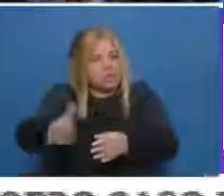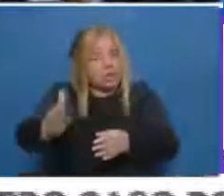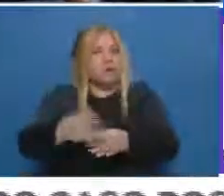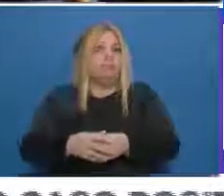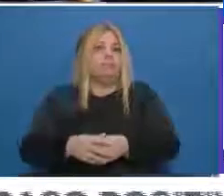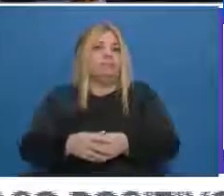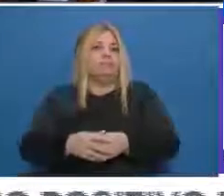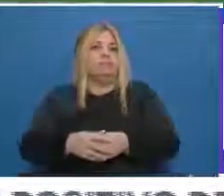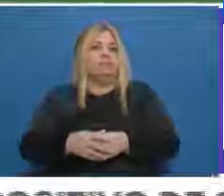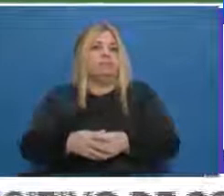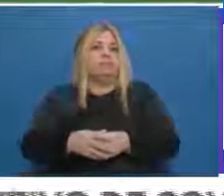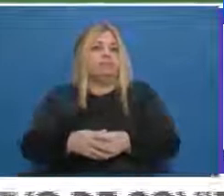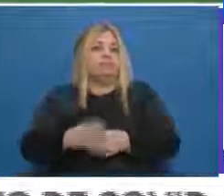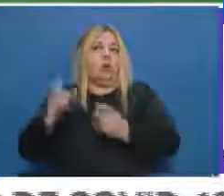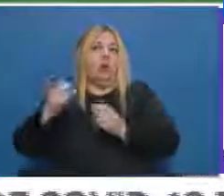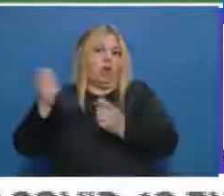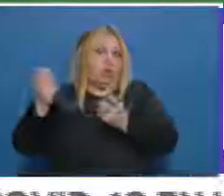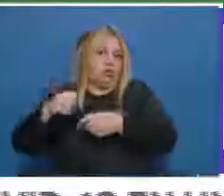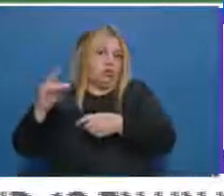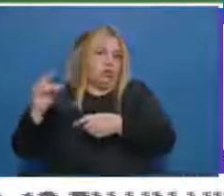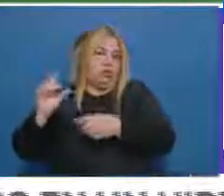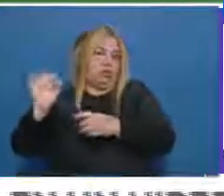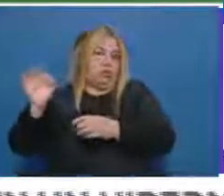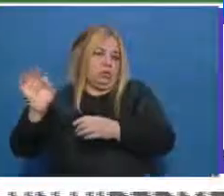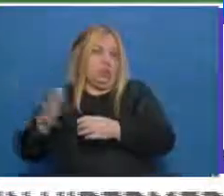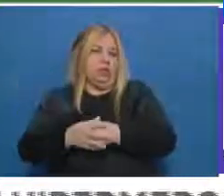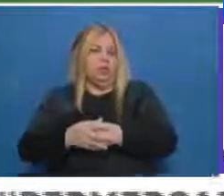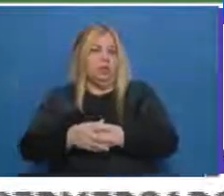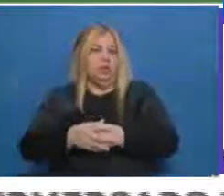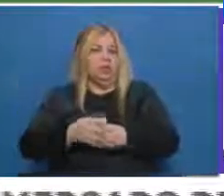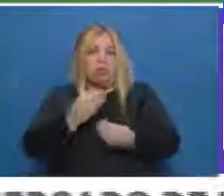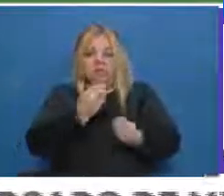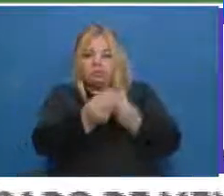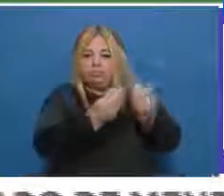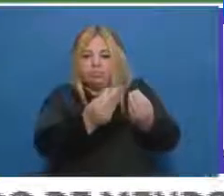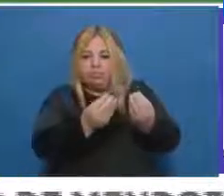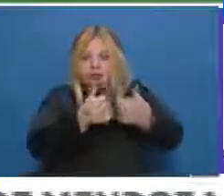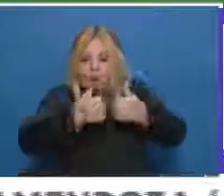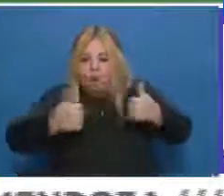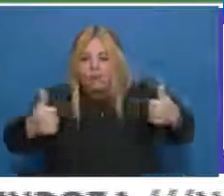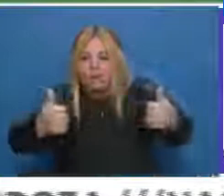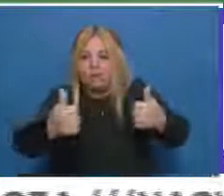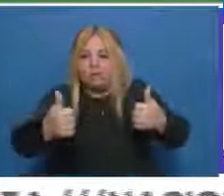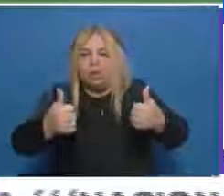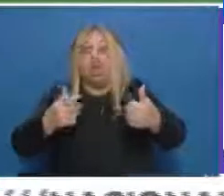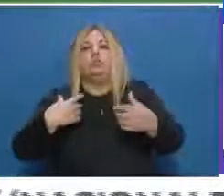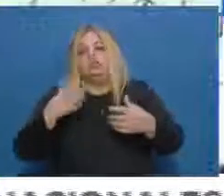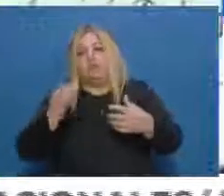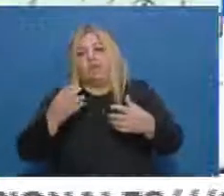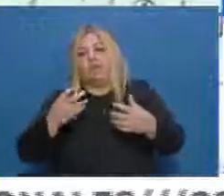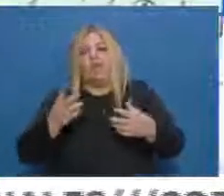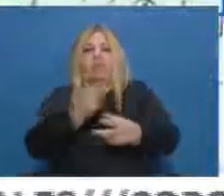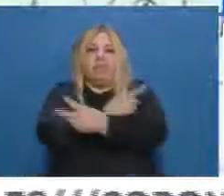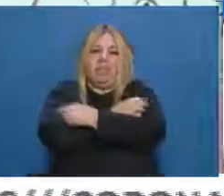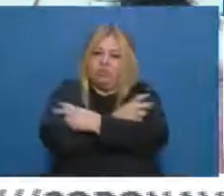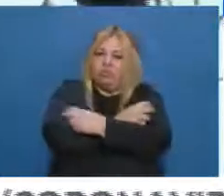tema y bueno, y a reforzar algunos puestos que son importantes para mí, defensivamente y adelante. Así que en esas posiciones es donde